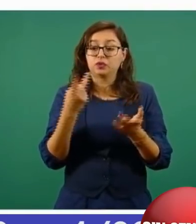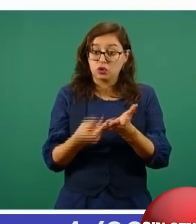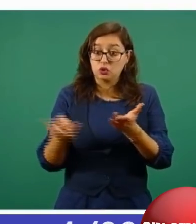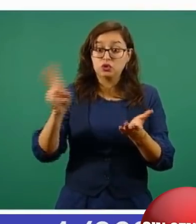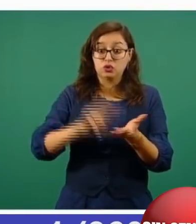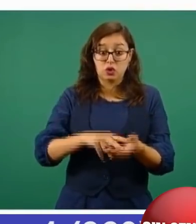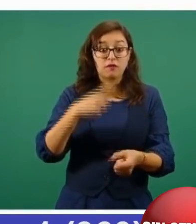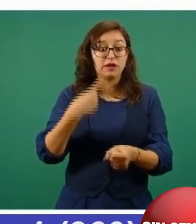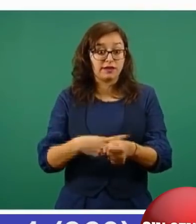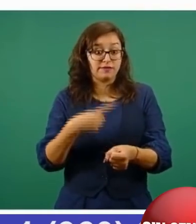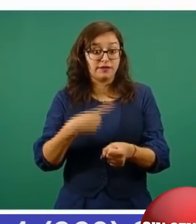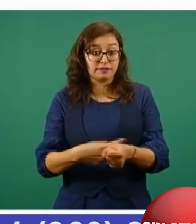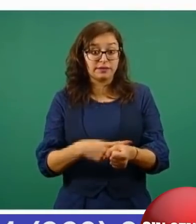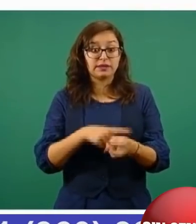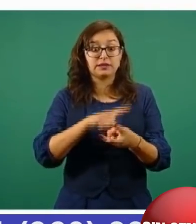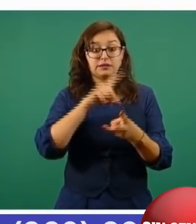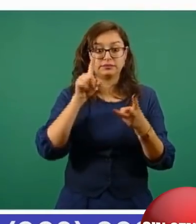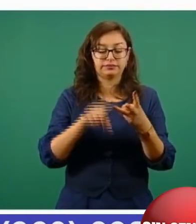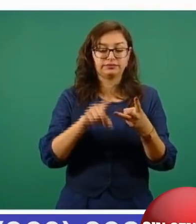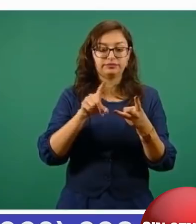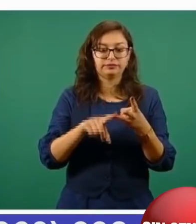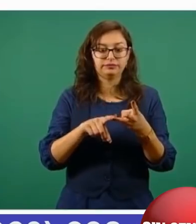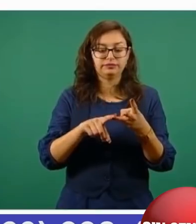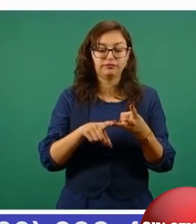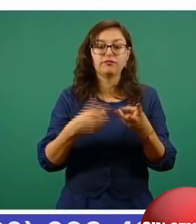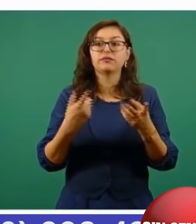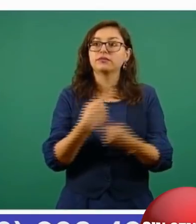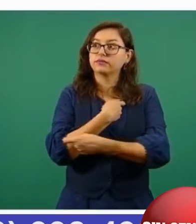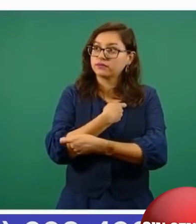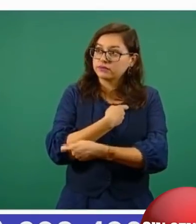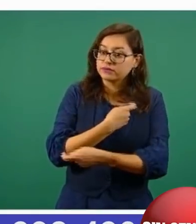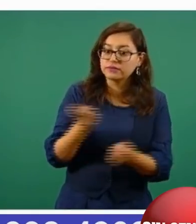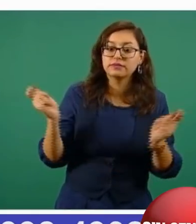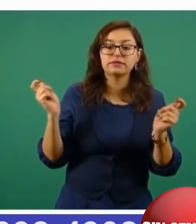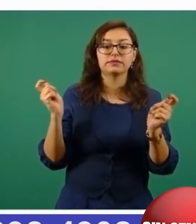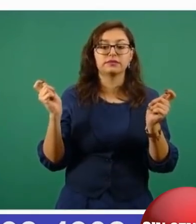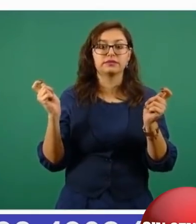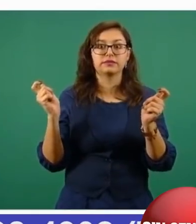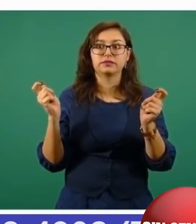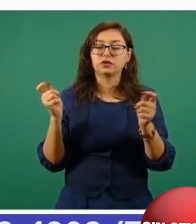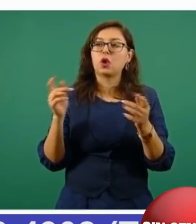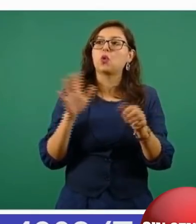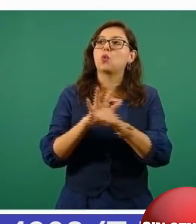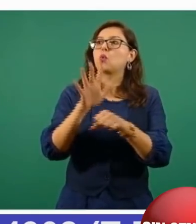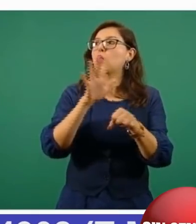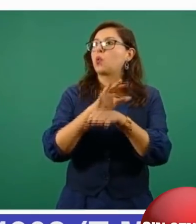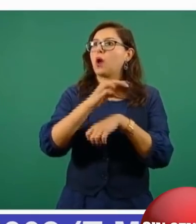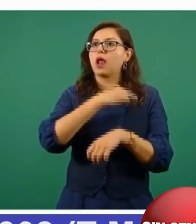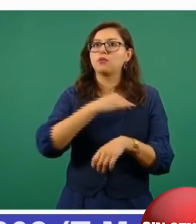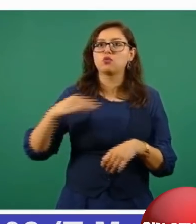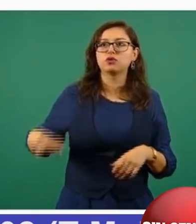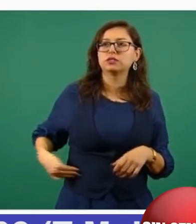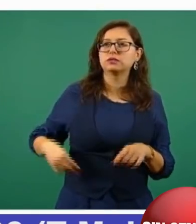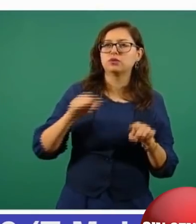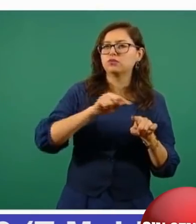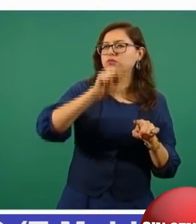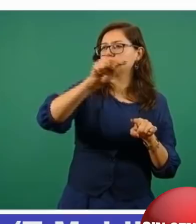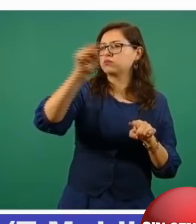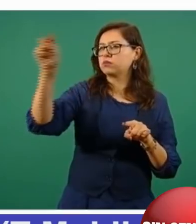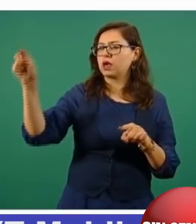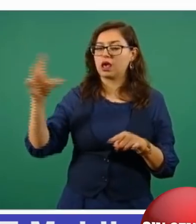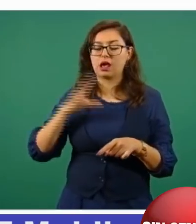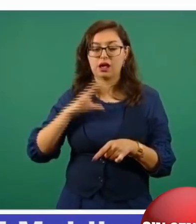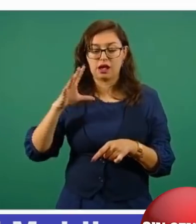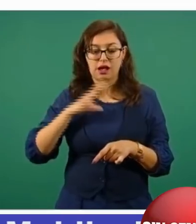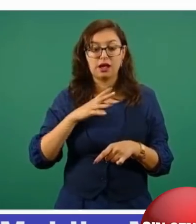comorbilidades, también está la capacidad de cobertura para los municipios donde hay personas adultas mayores.